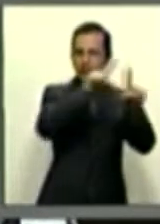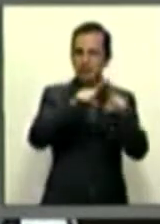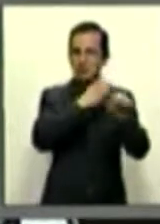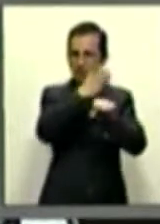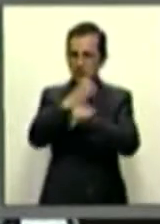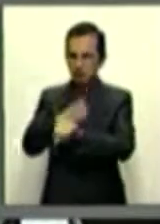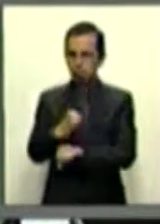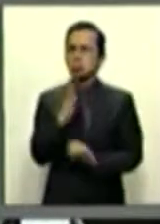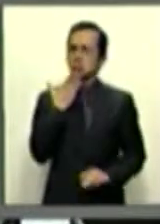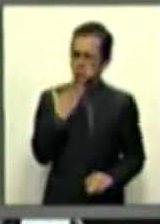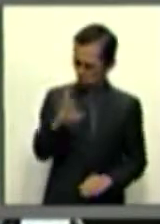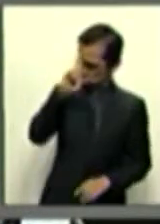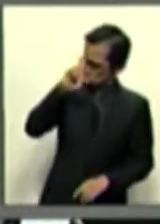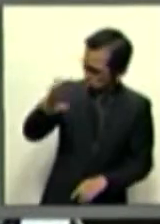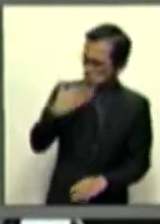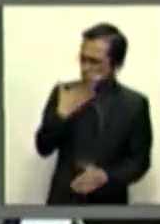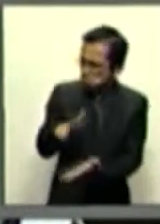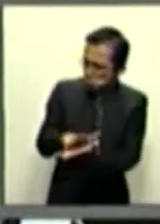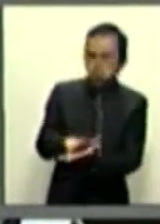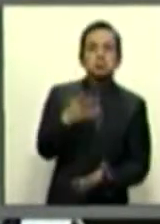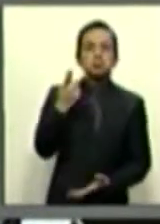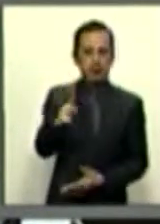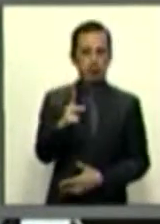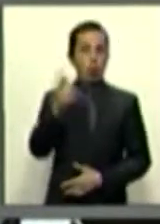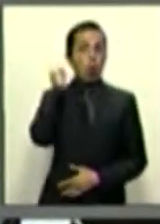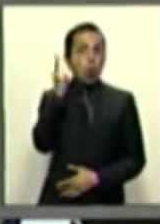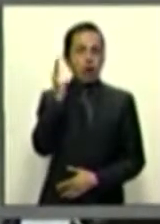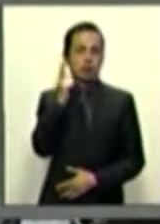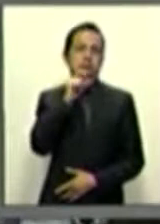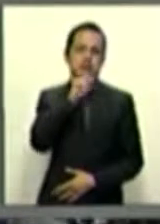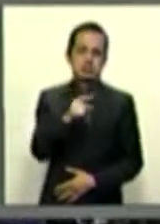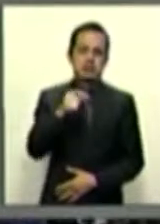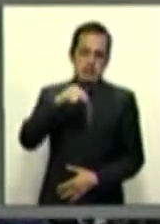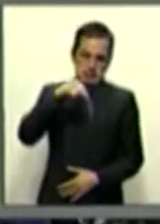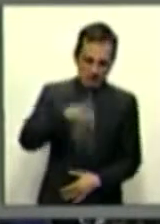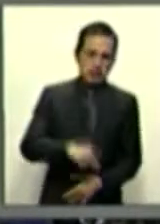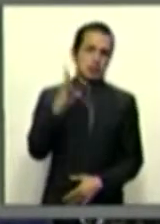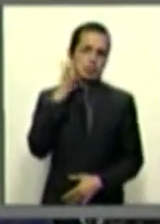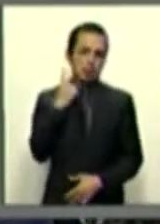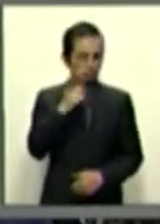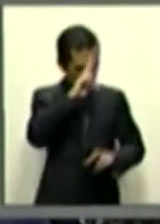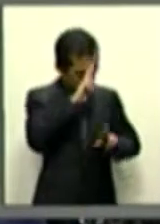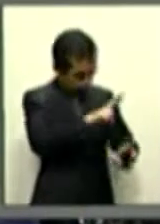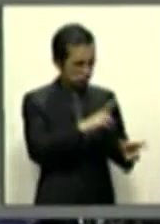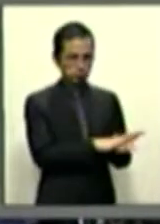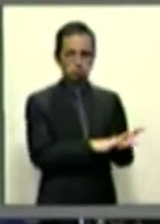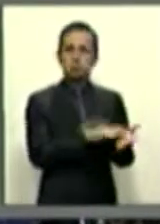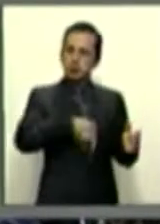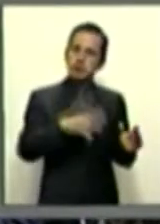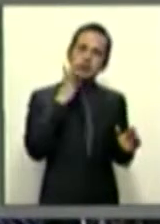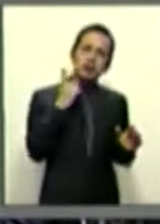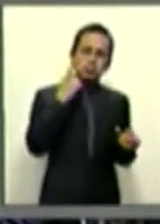ese esfuerzo y espero el día de mañana reconocer también el esfuerzo de este órgano legislativo